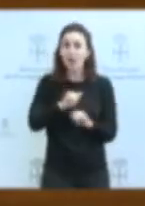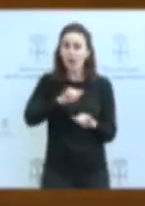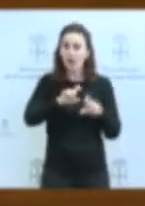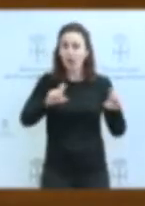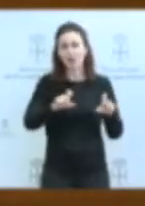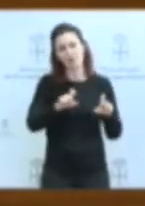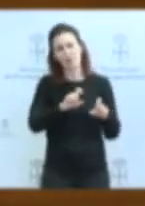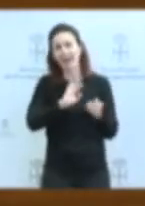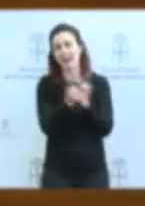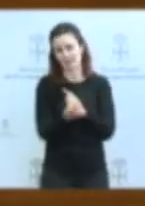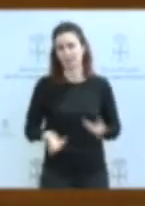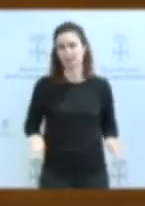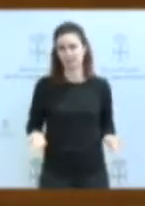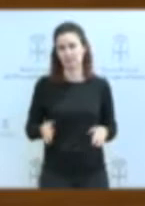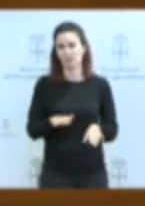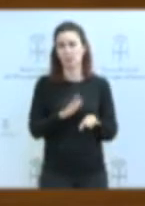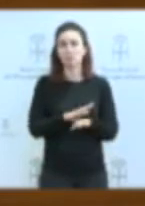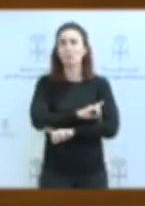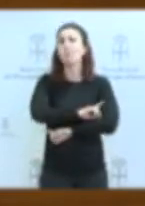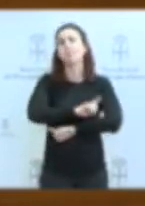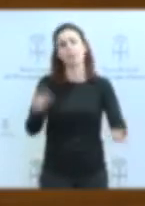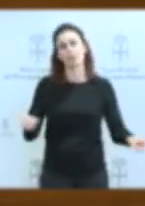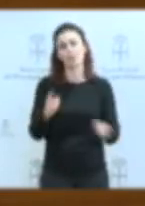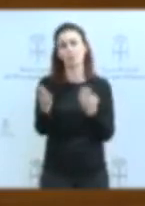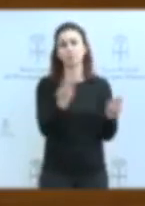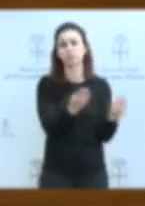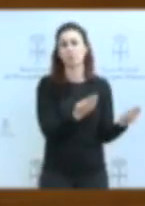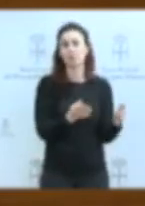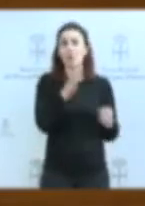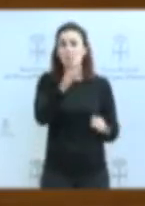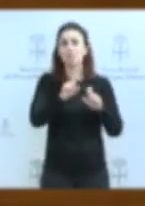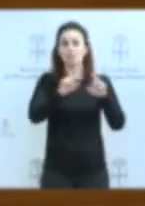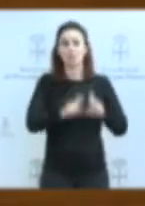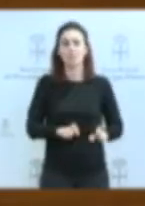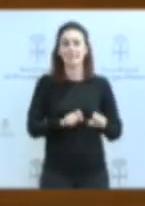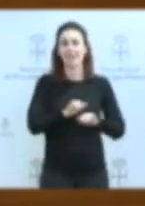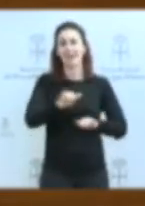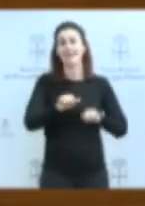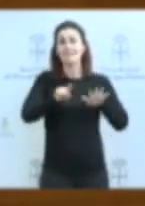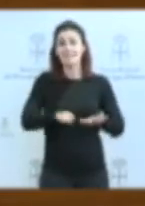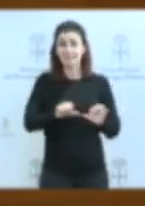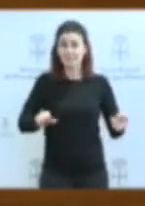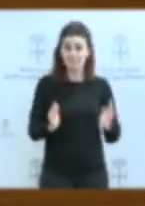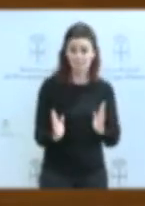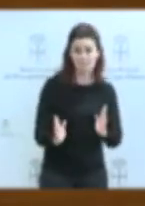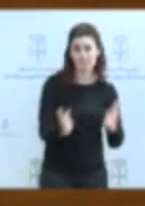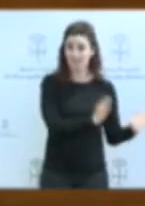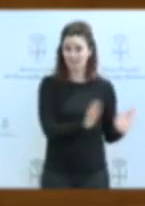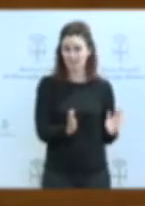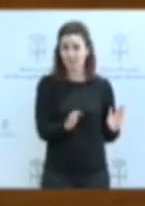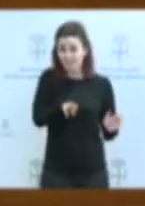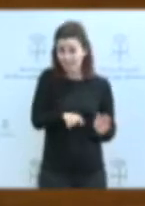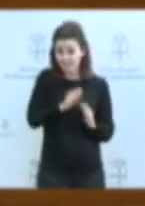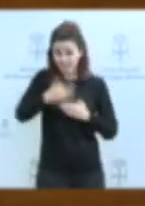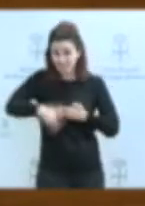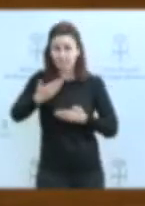concurso? Las compañías aéreas planifican con al menos 6 meses de antelación. Cuando ustedes están dando 3 meses, parece como que hay compañías